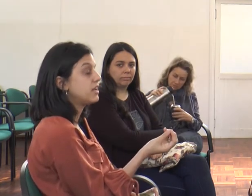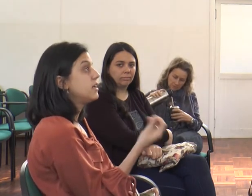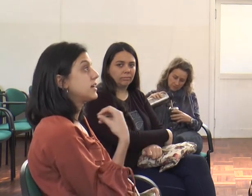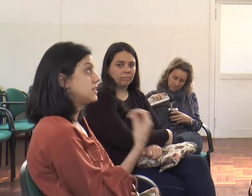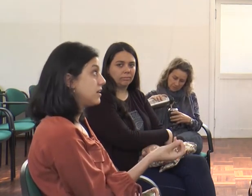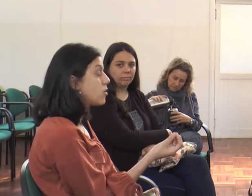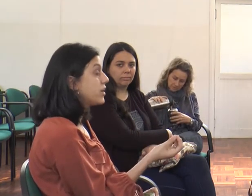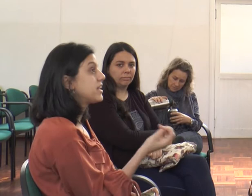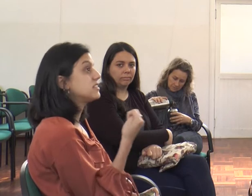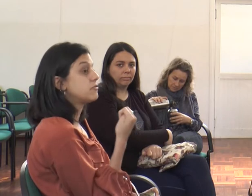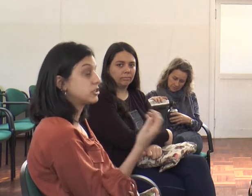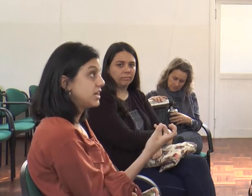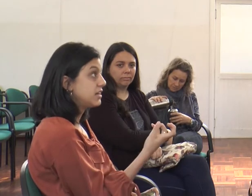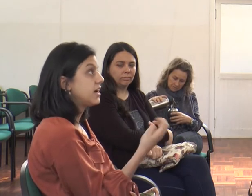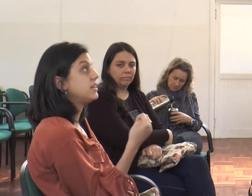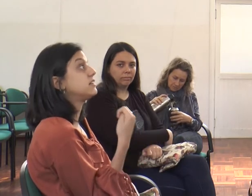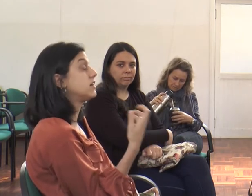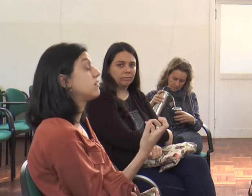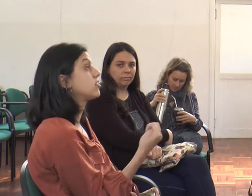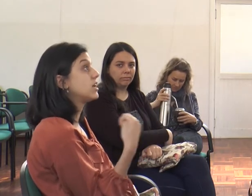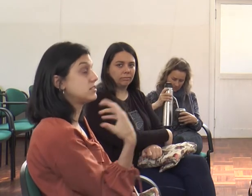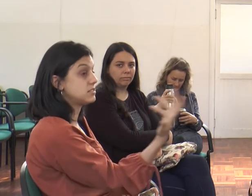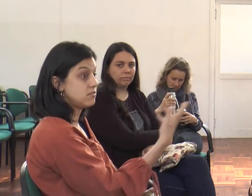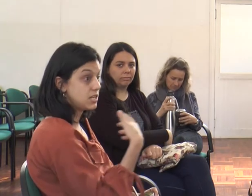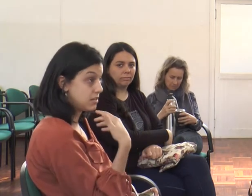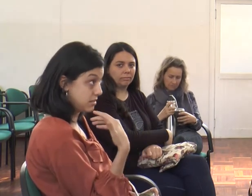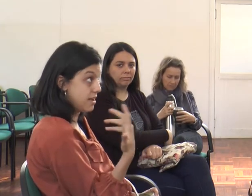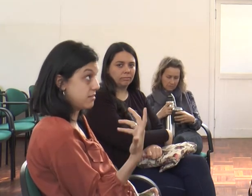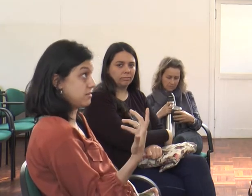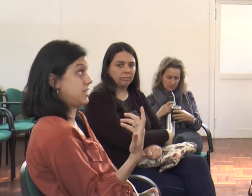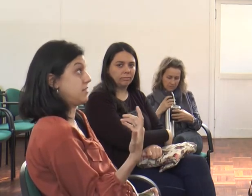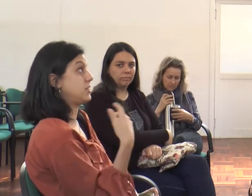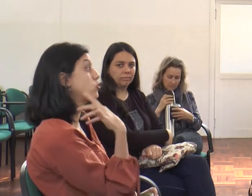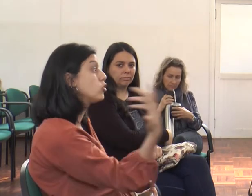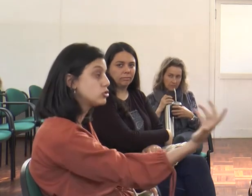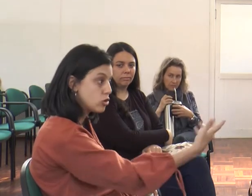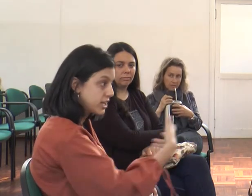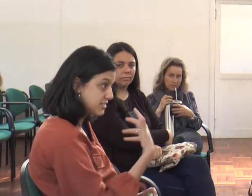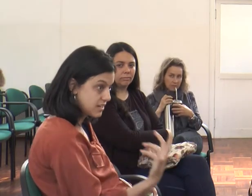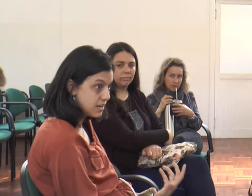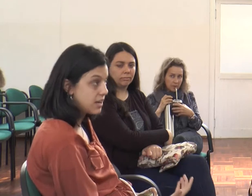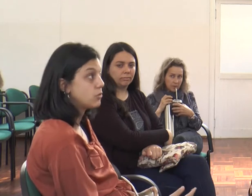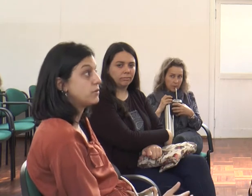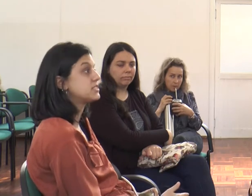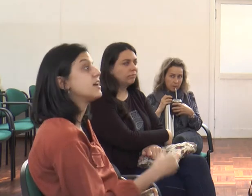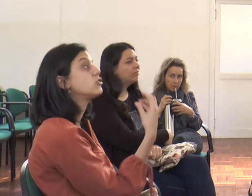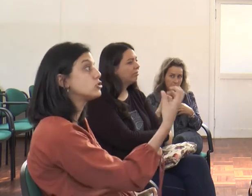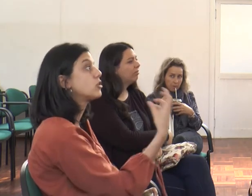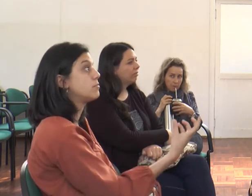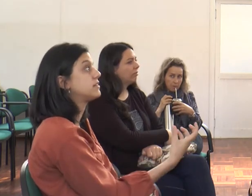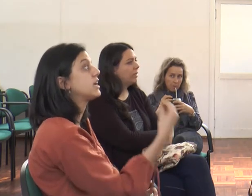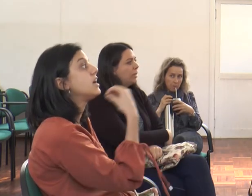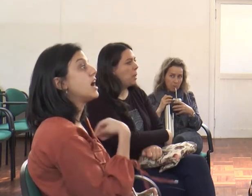institucional que se tenga en cuenta y que se fortalezca y que tiene que ver con la accesibilidad de todos los que hacen a la universidad,